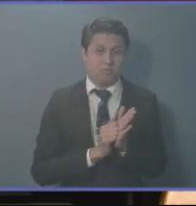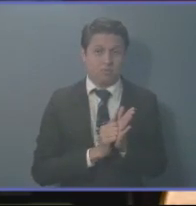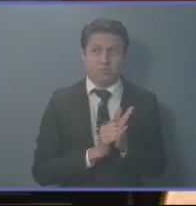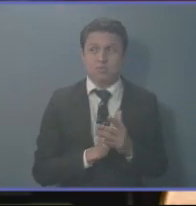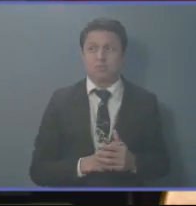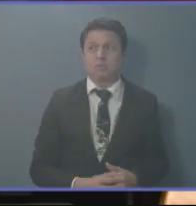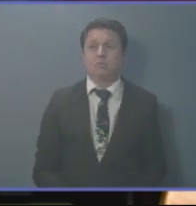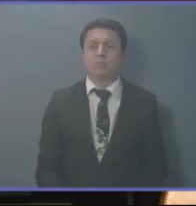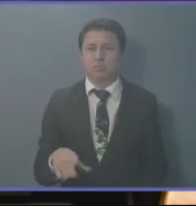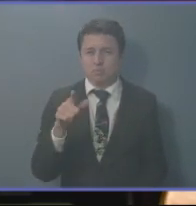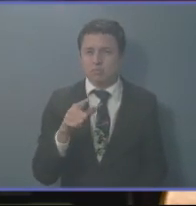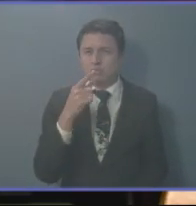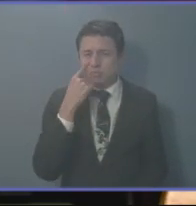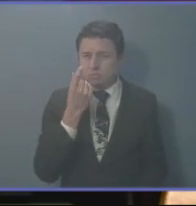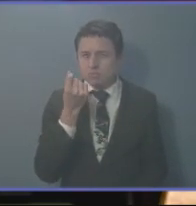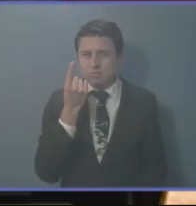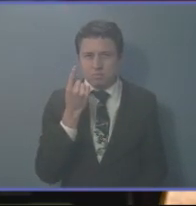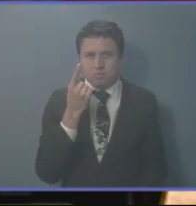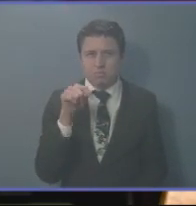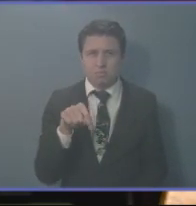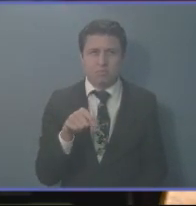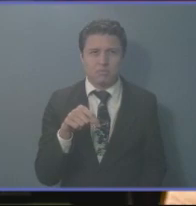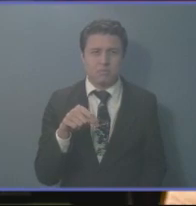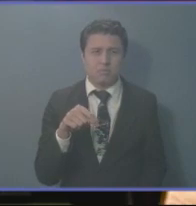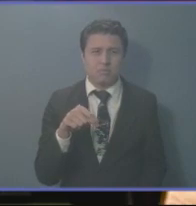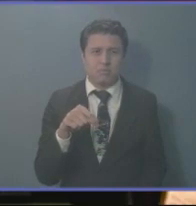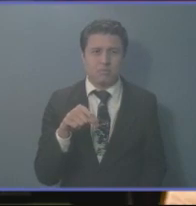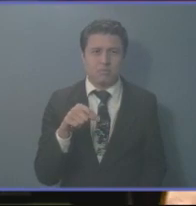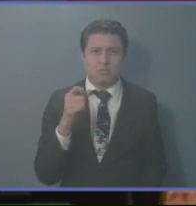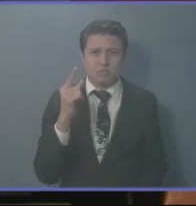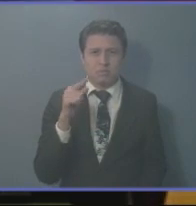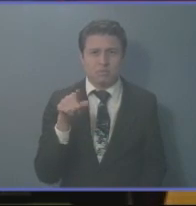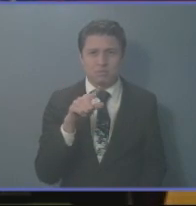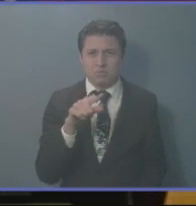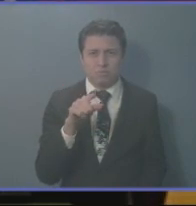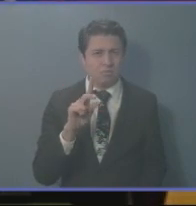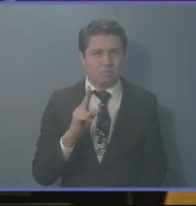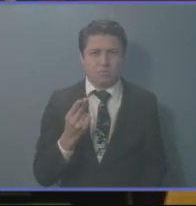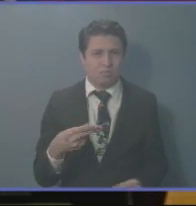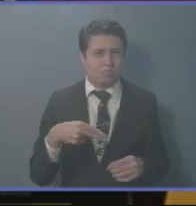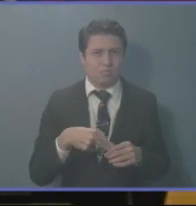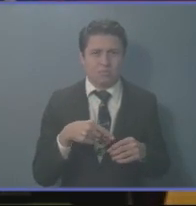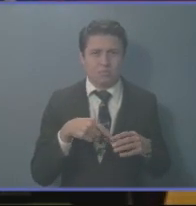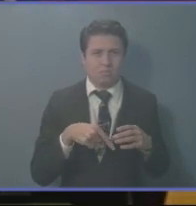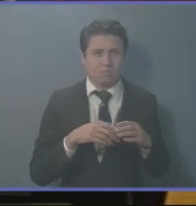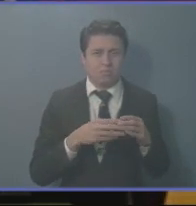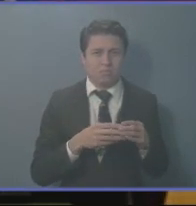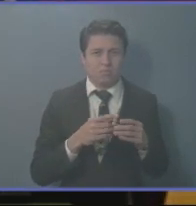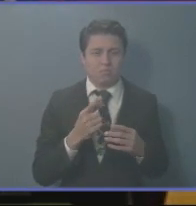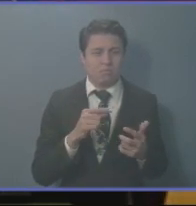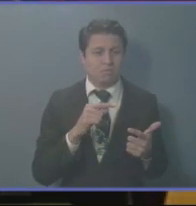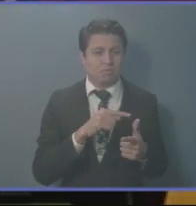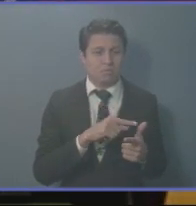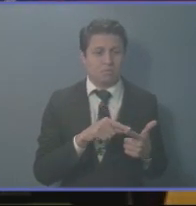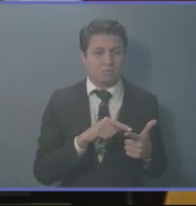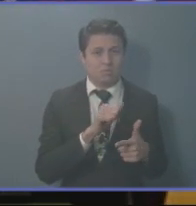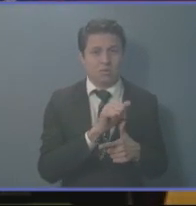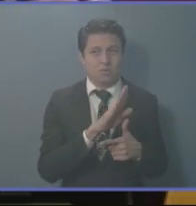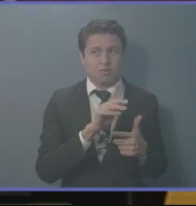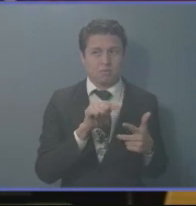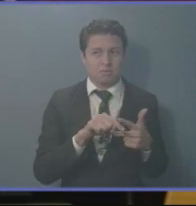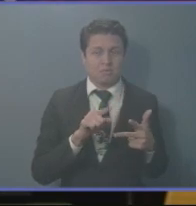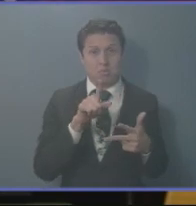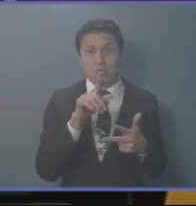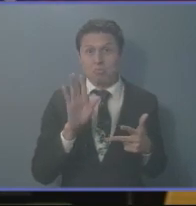sepan de que acá lo están excluyendo. Pero también es importante que los